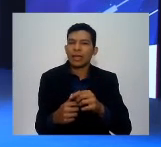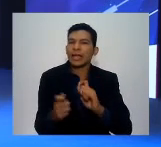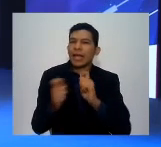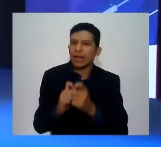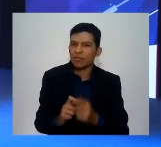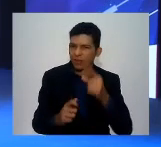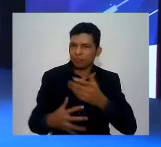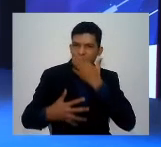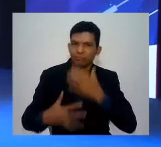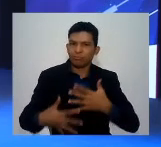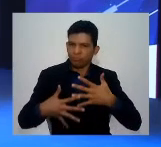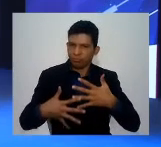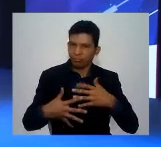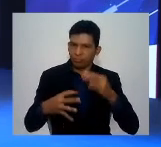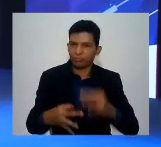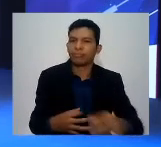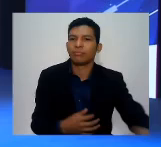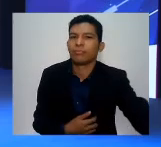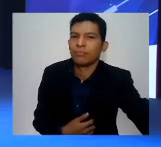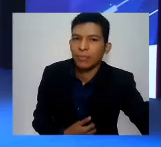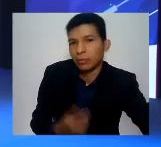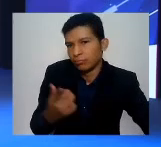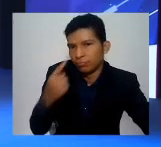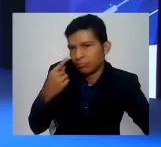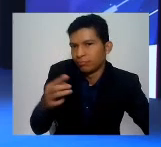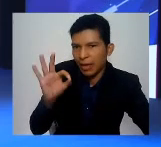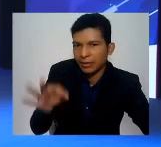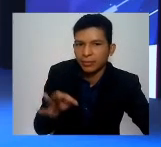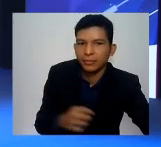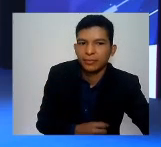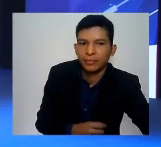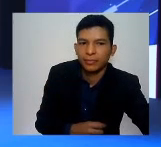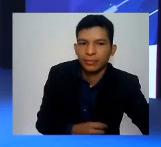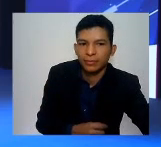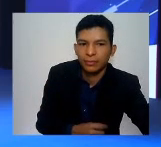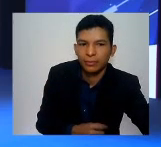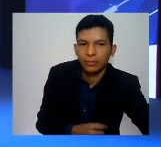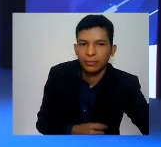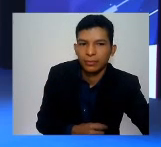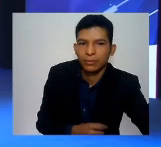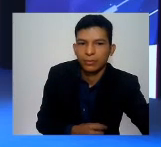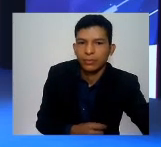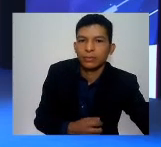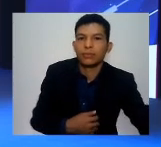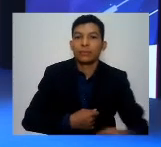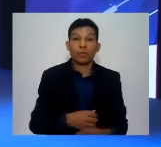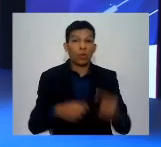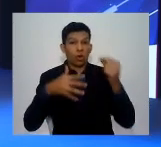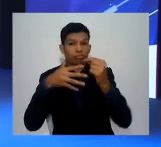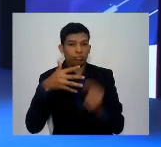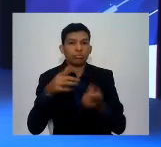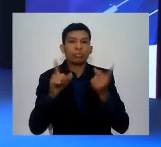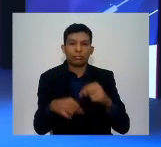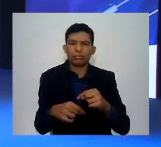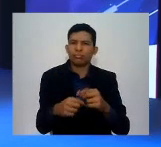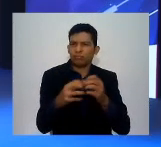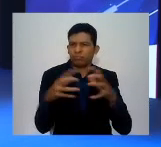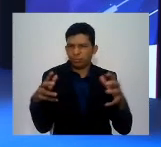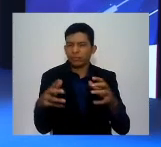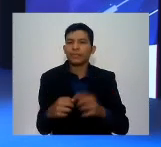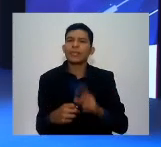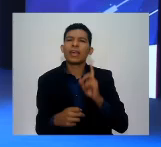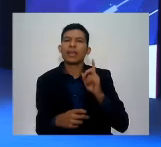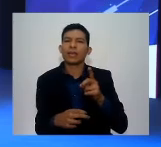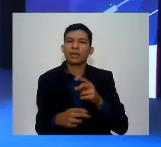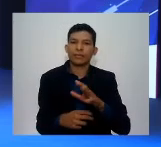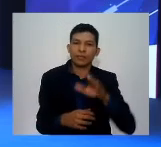de dificultad respiratoria aguda, ¿cierto? Y la única manera de mantenerlos bien es utilizando un ventilador. Los ventiladores ayudan a hacer